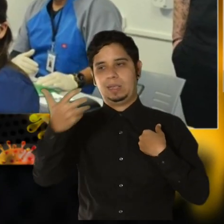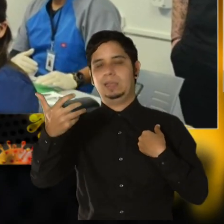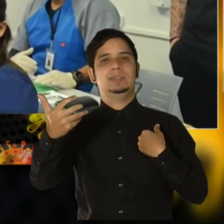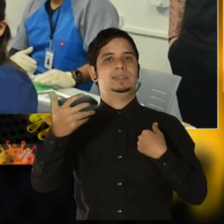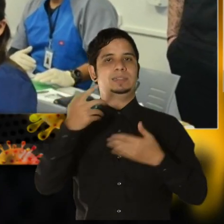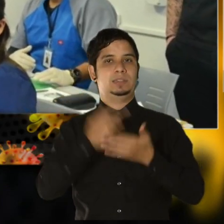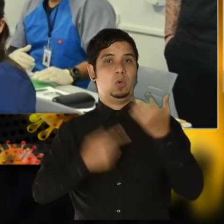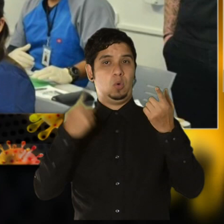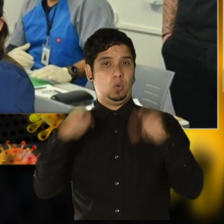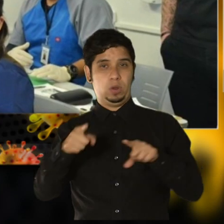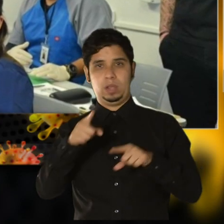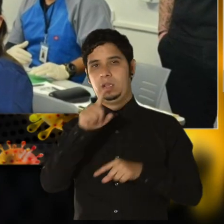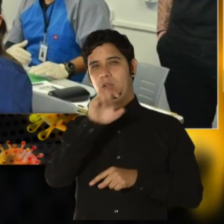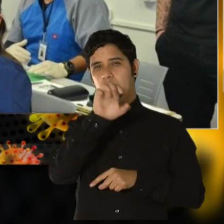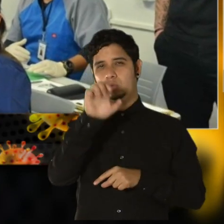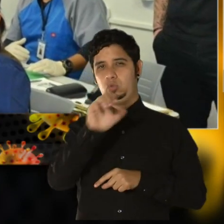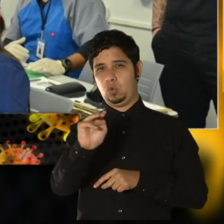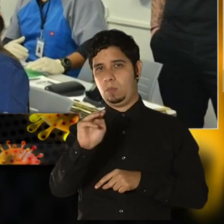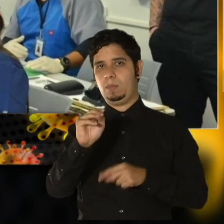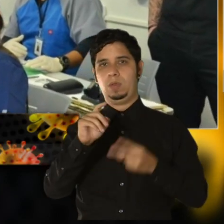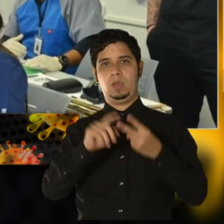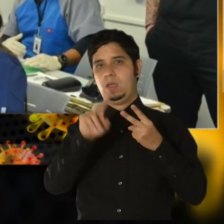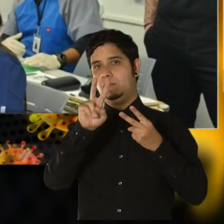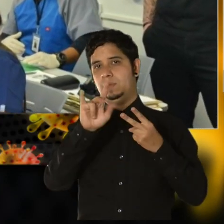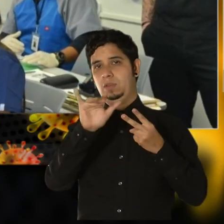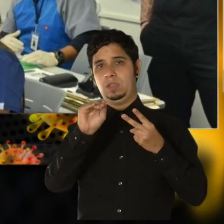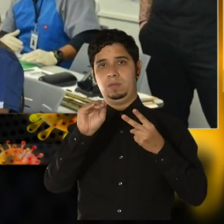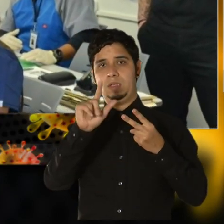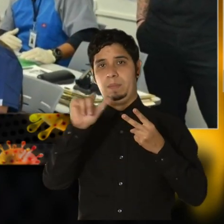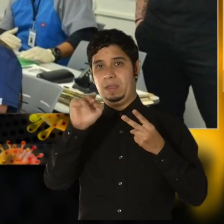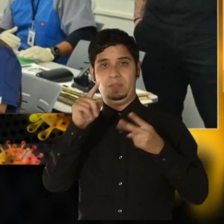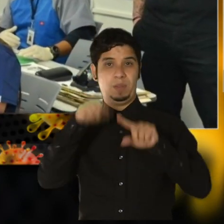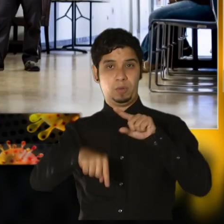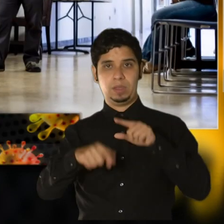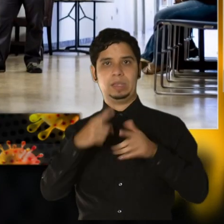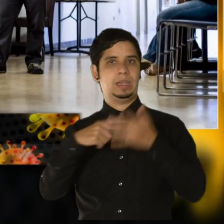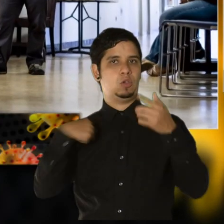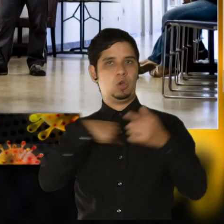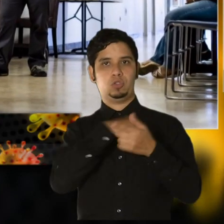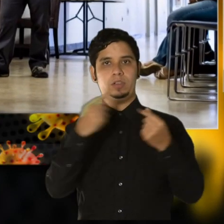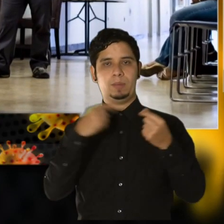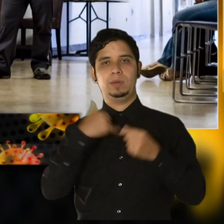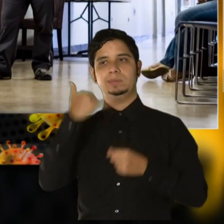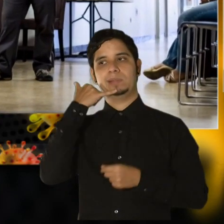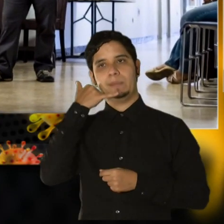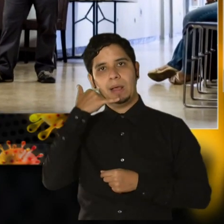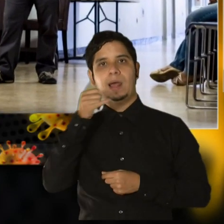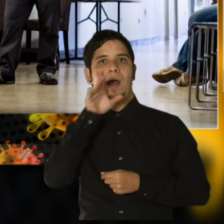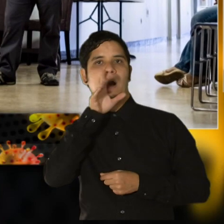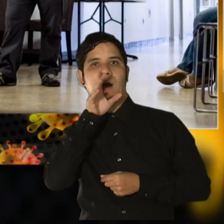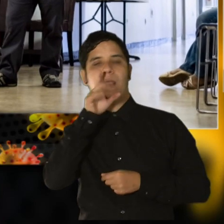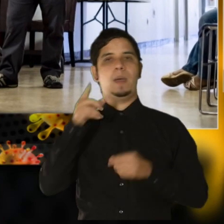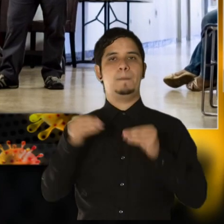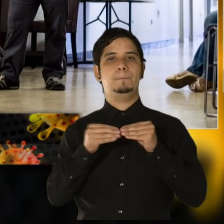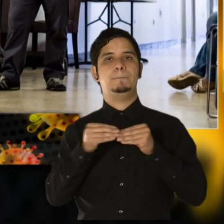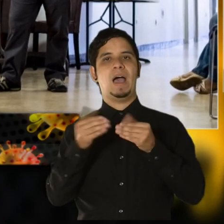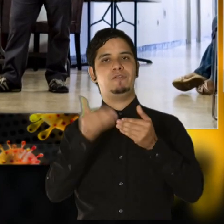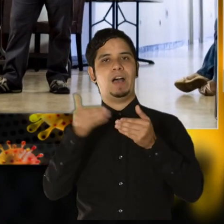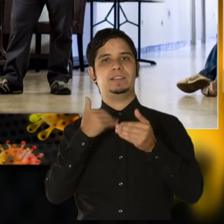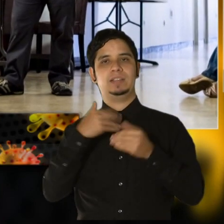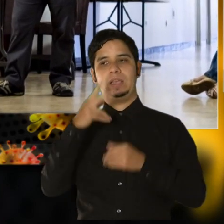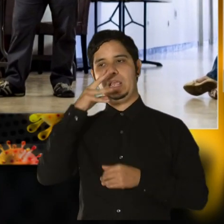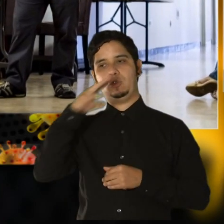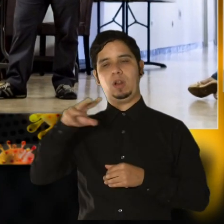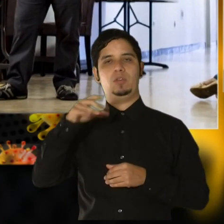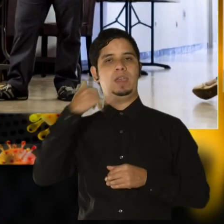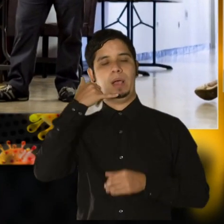Zoom o, ¿verdad?, a través de videollamadas. Así que muchos eran por llamada telefónica y es mucho más fácil ignorar una llamada que tenerte de frente. Claro que